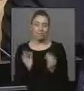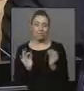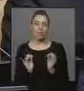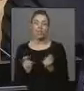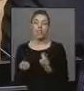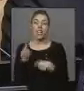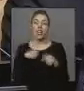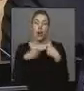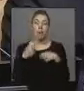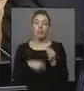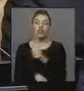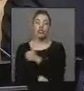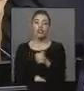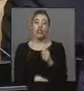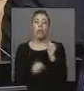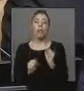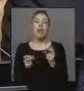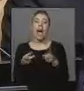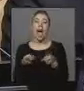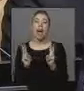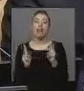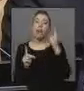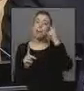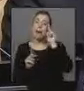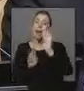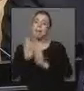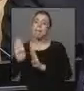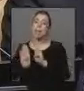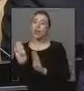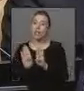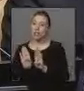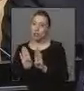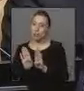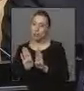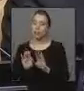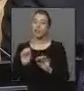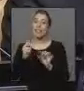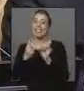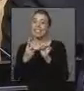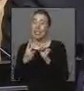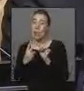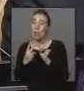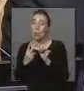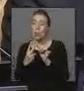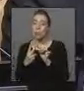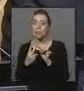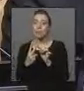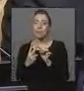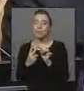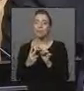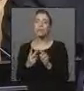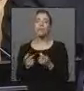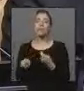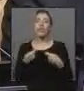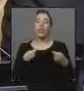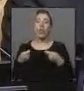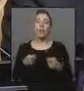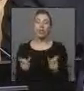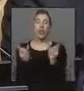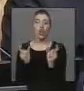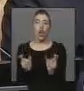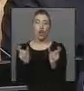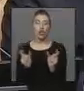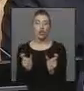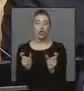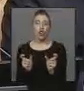el comercio solamente debe ser autorizado con fines de protección. La segunda categoría, de un comercio